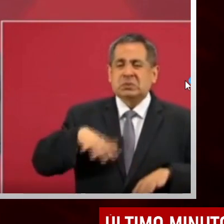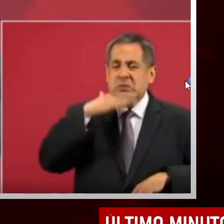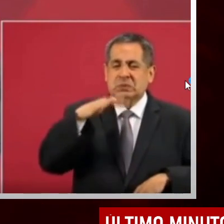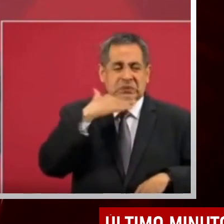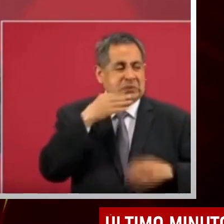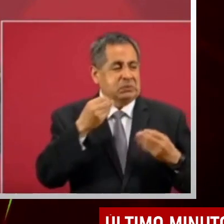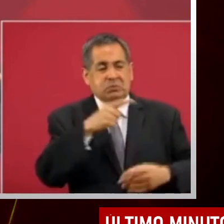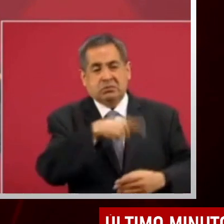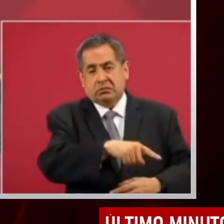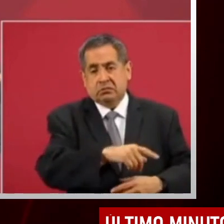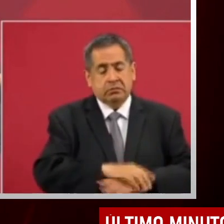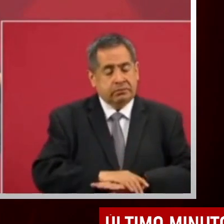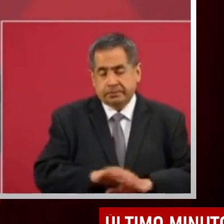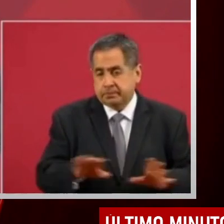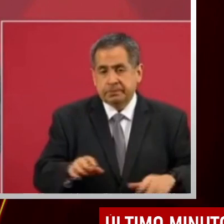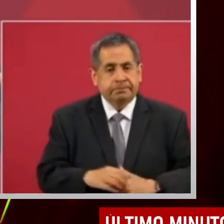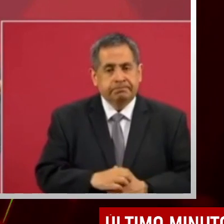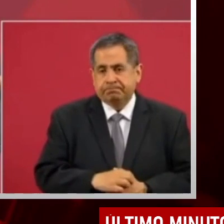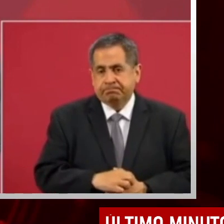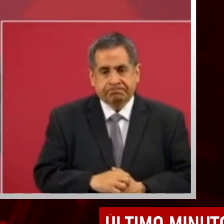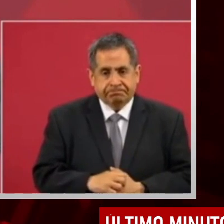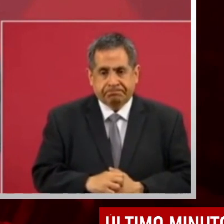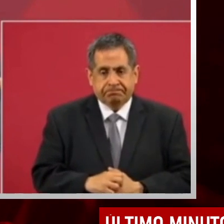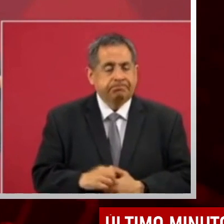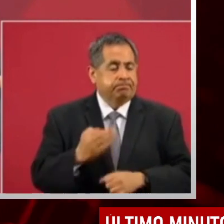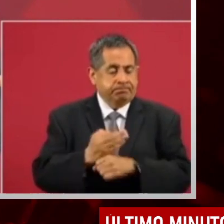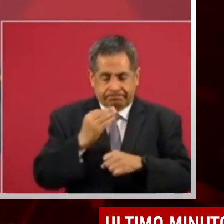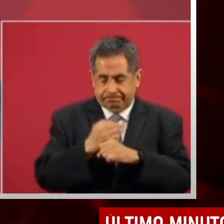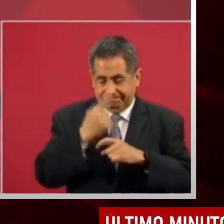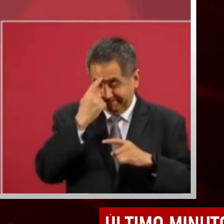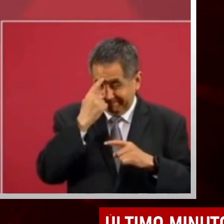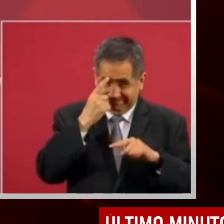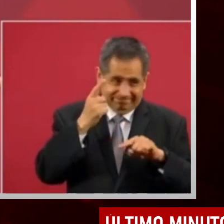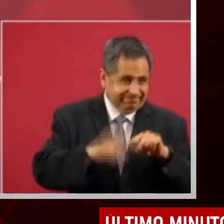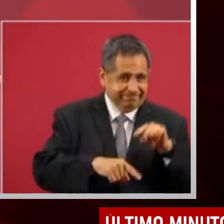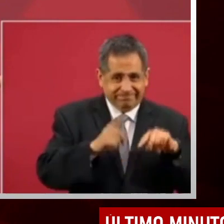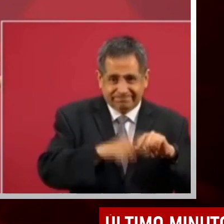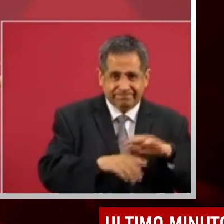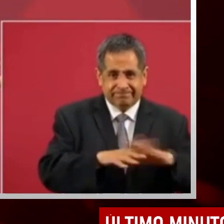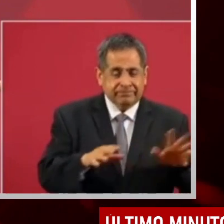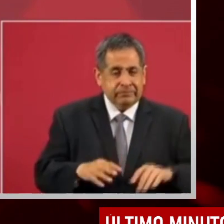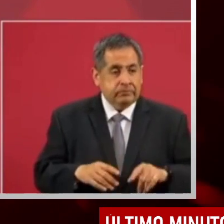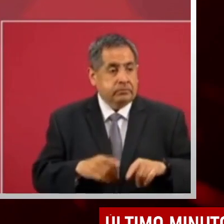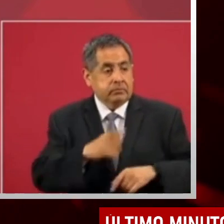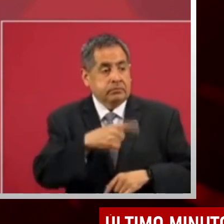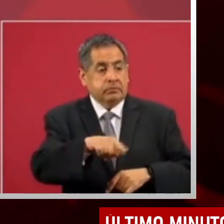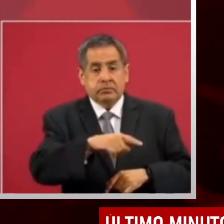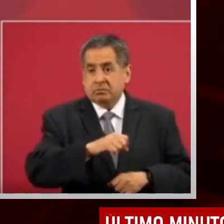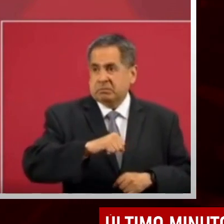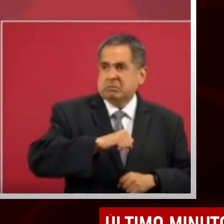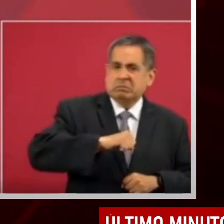entonces estamos enfrentando una resistencia